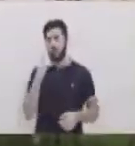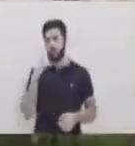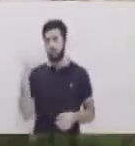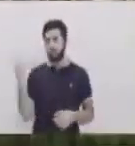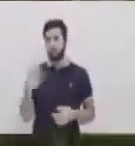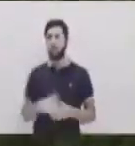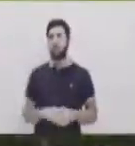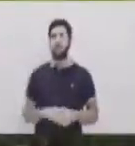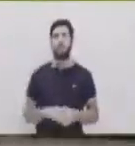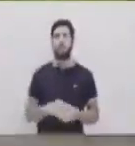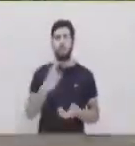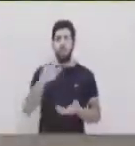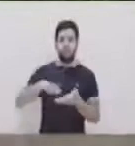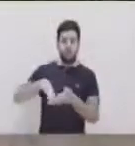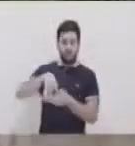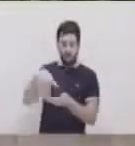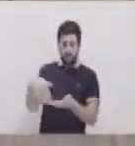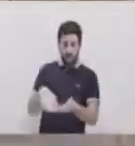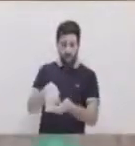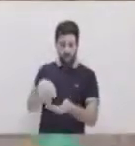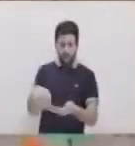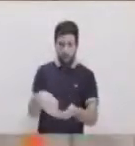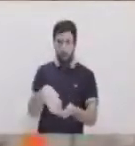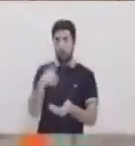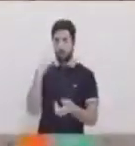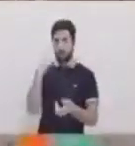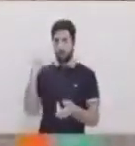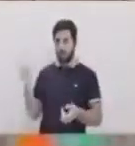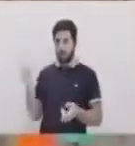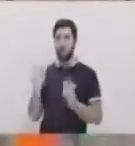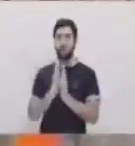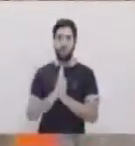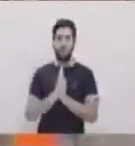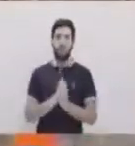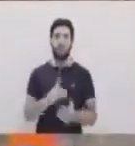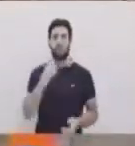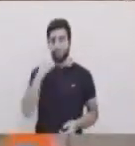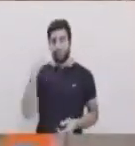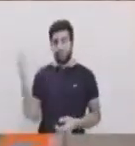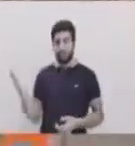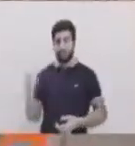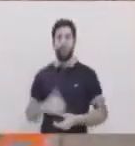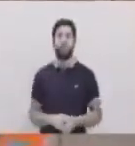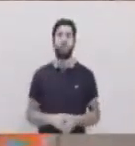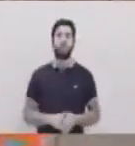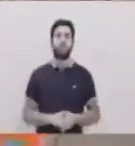movilidad articular. Eso es, cambio de pie.